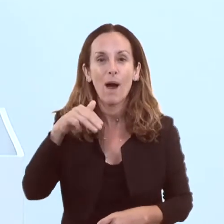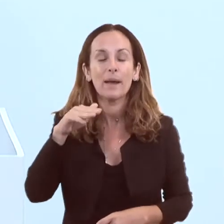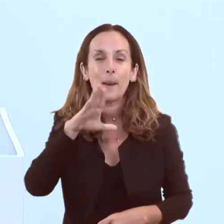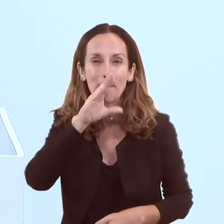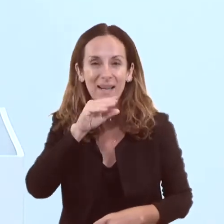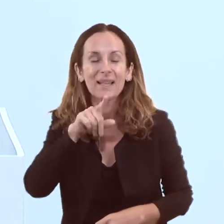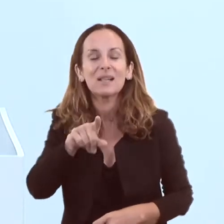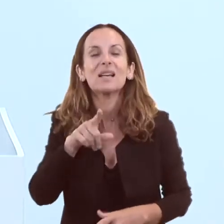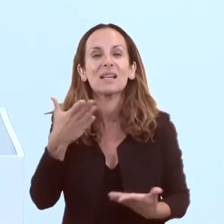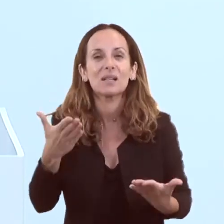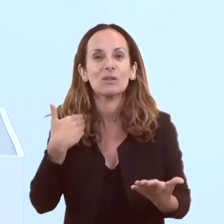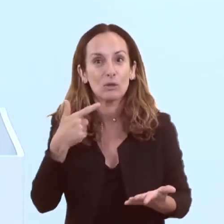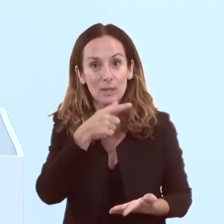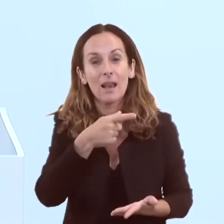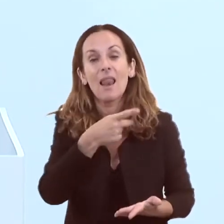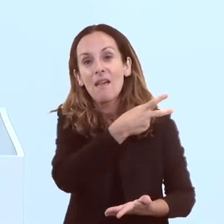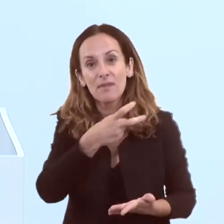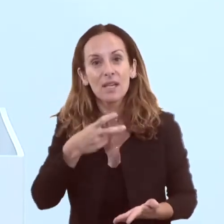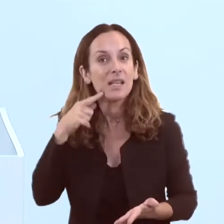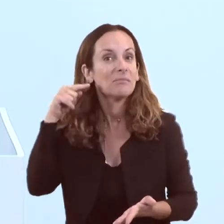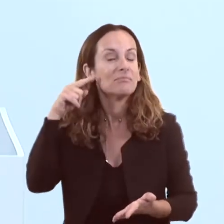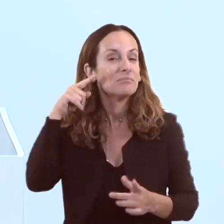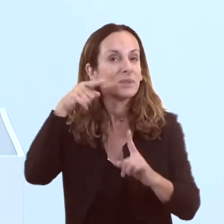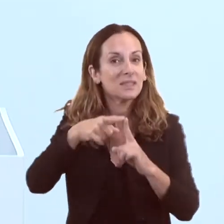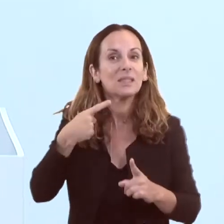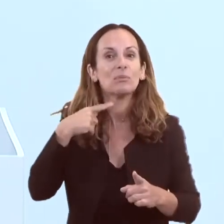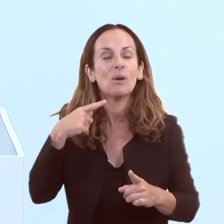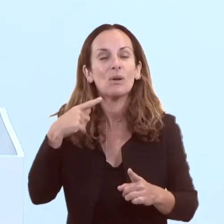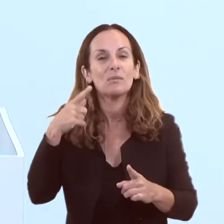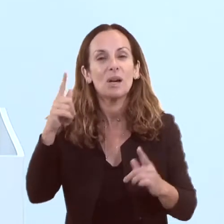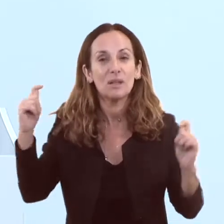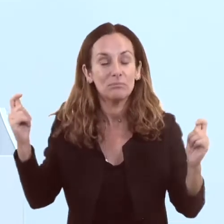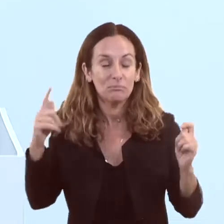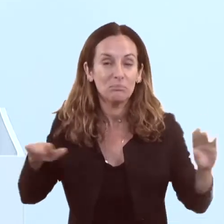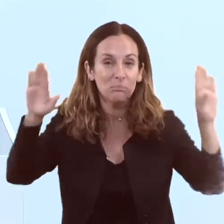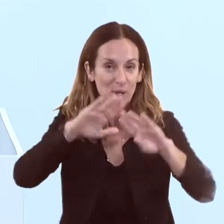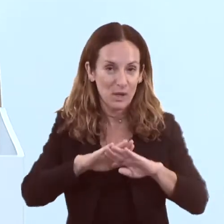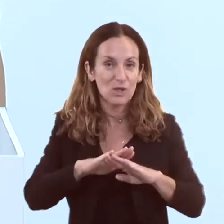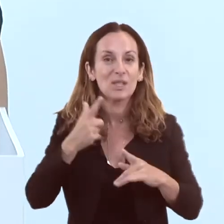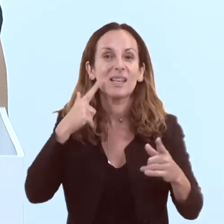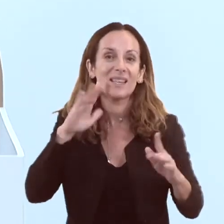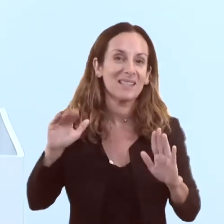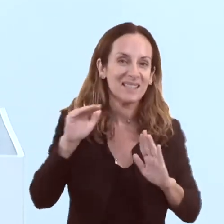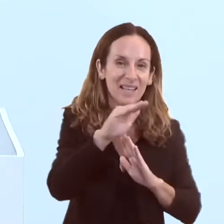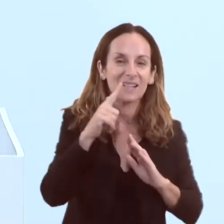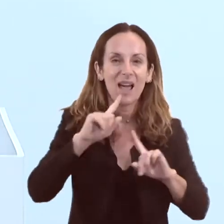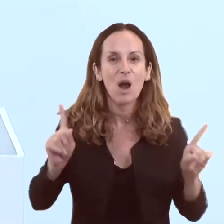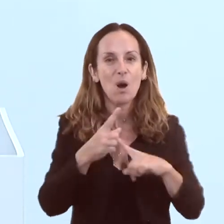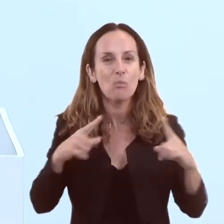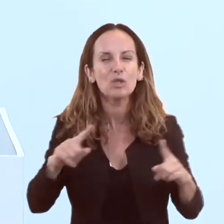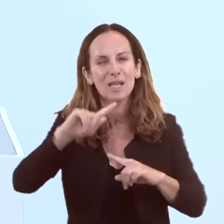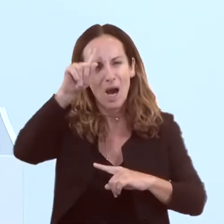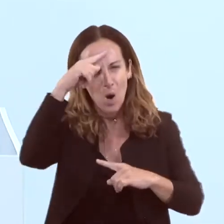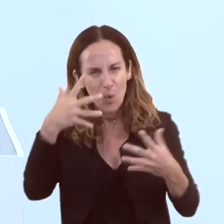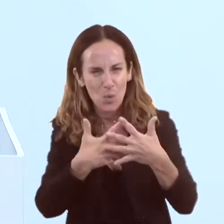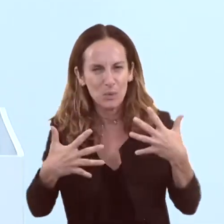he tenido una oportunidad única de fusionada cultura patrimonio música y se entorno especial de sacerdotemontana que